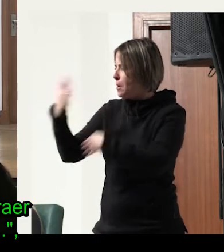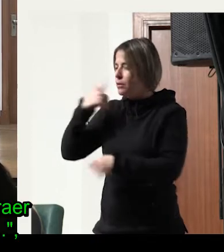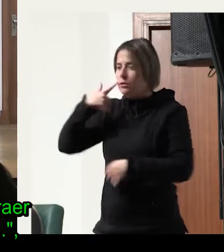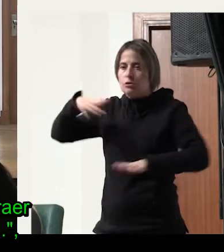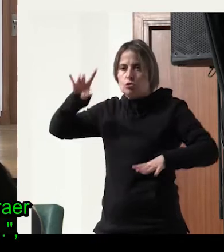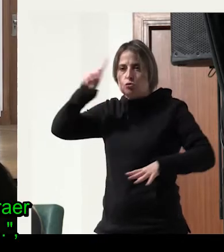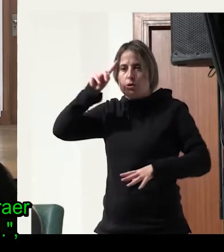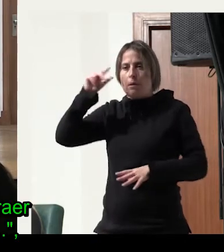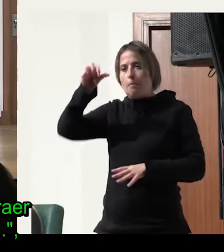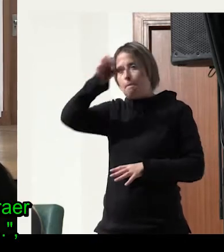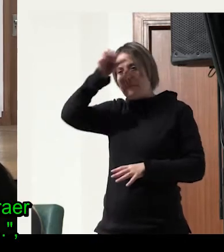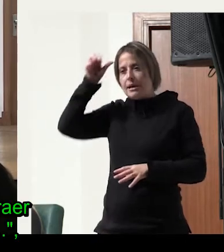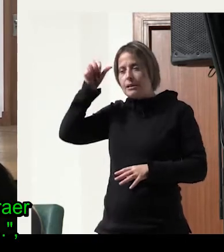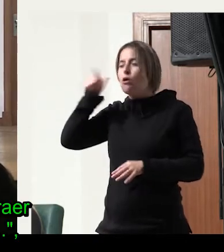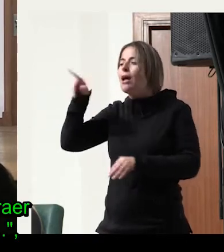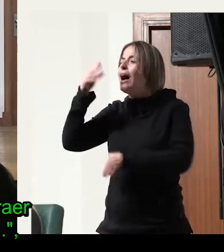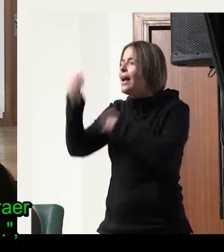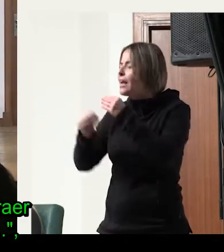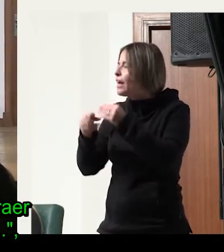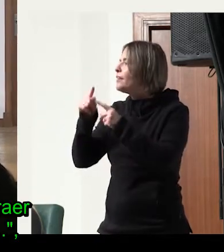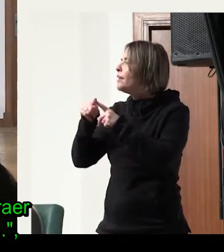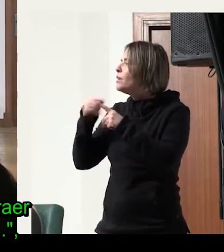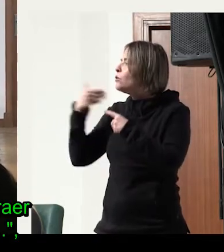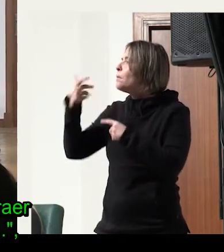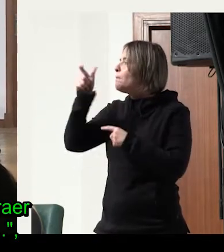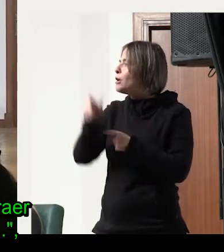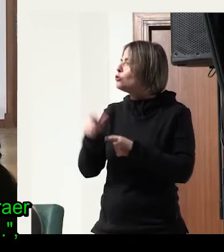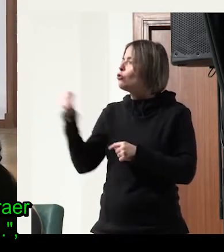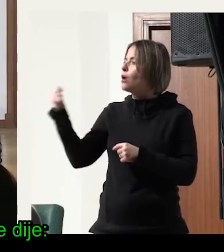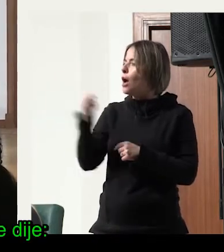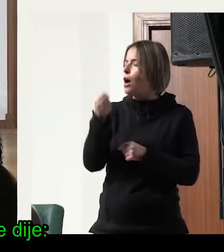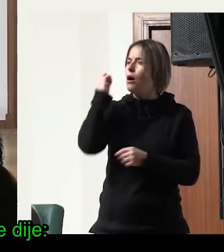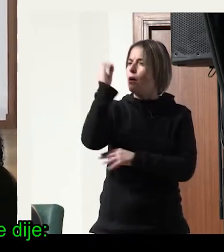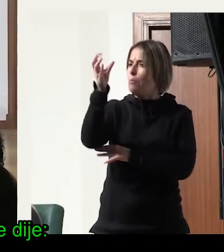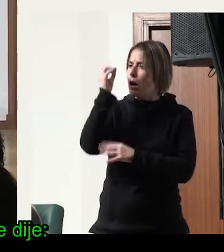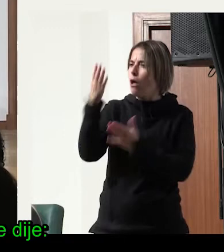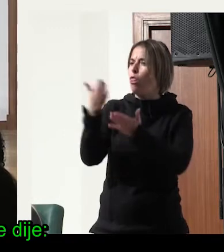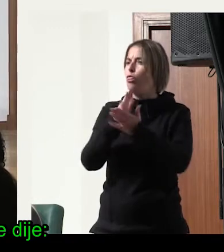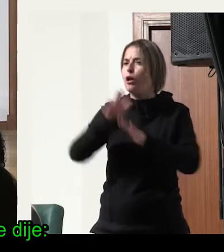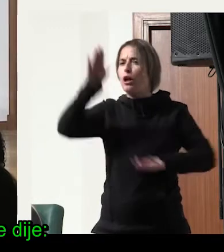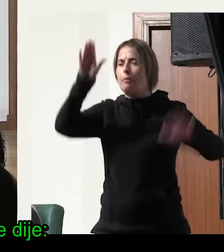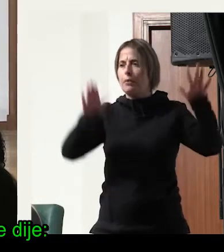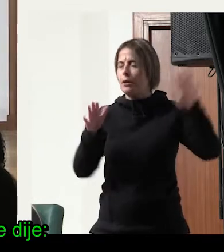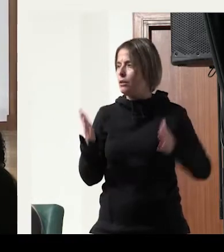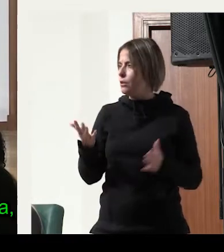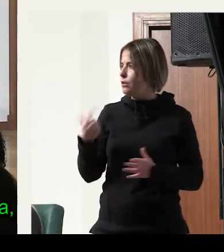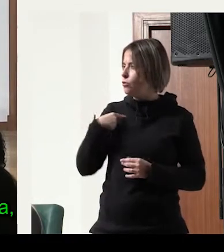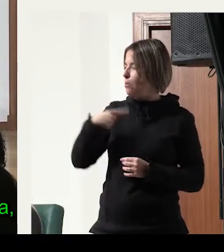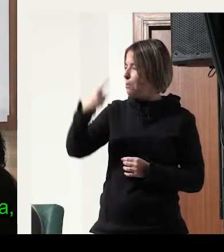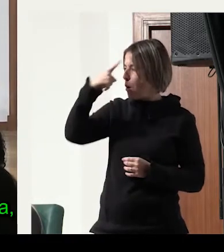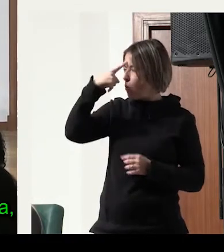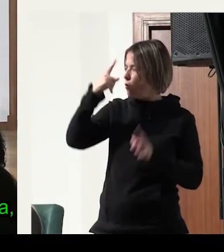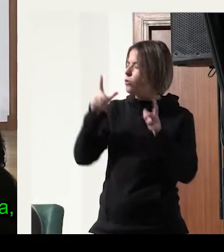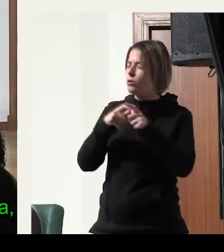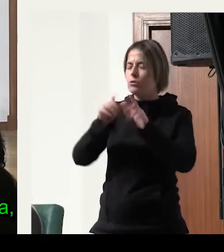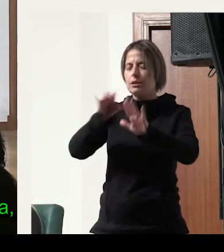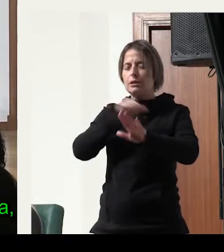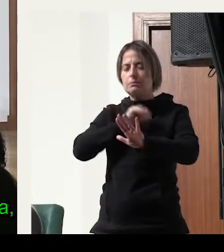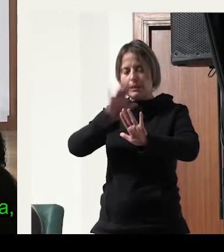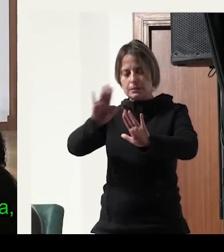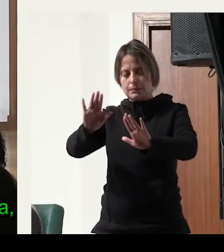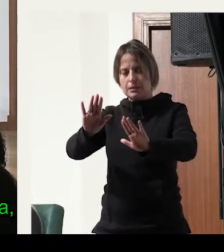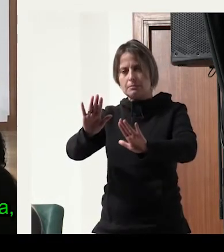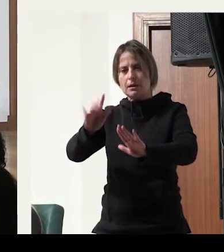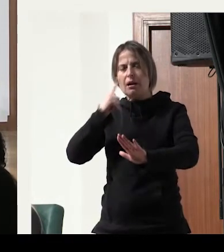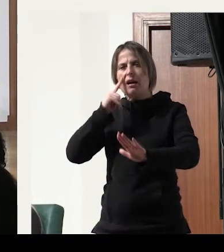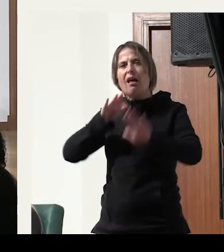No, sí. Lo que hay que hacer es traeremos una persona que dinamice y no sé qué, no sé cuánto. Y yo me acuerdo en una reunión y dije, espera un poquito, pero la que dinamiza, ¿qué